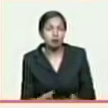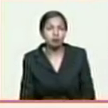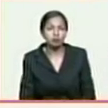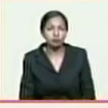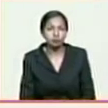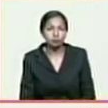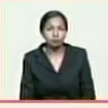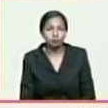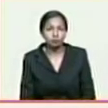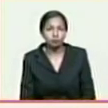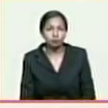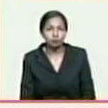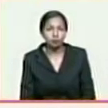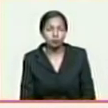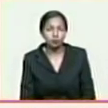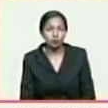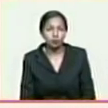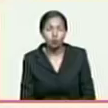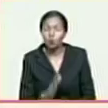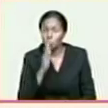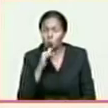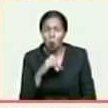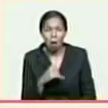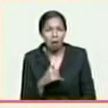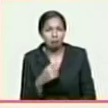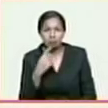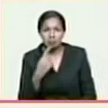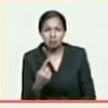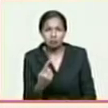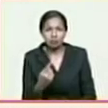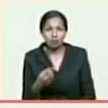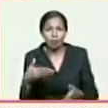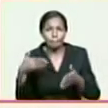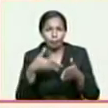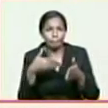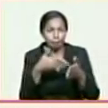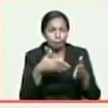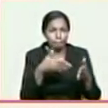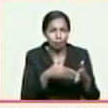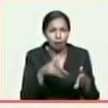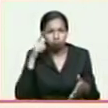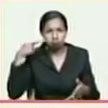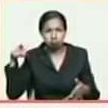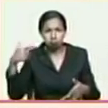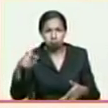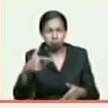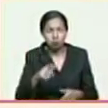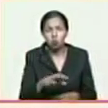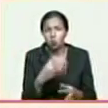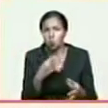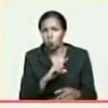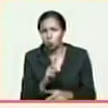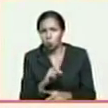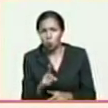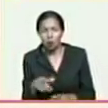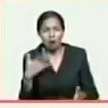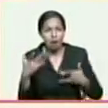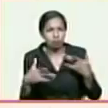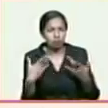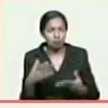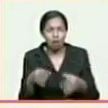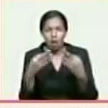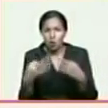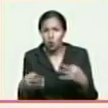ninguna situación que señale que otra cosa que no sea el normal desenvolvimiento de las actividades